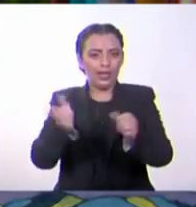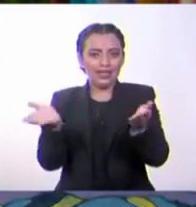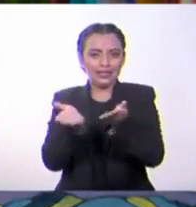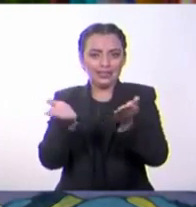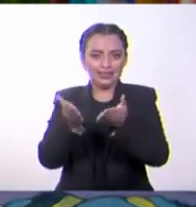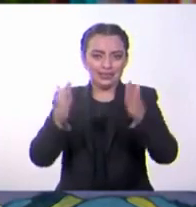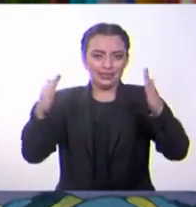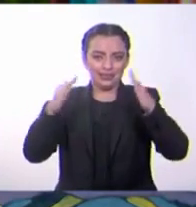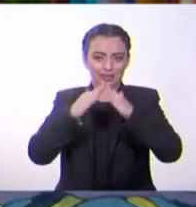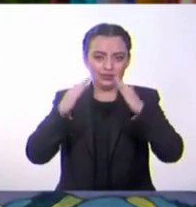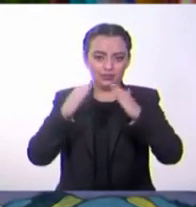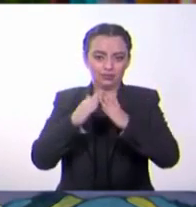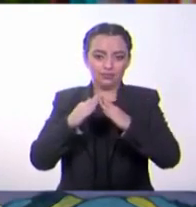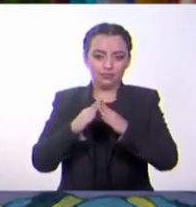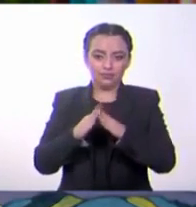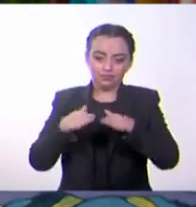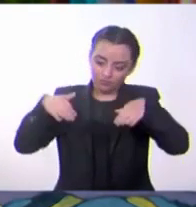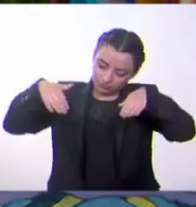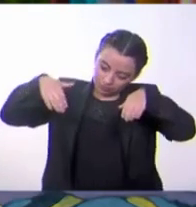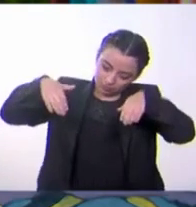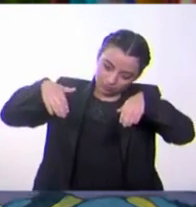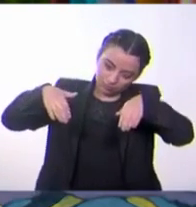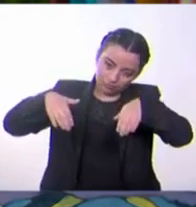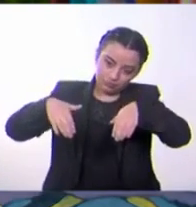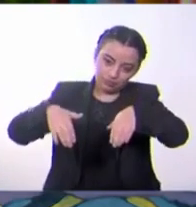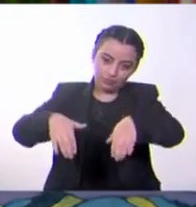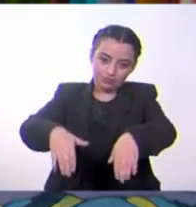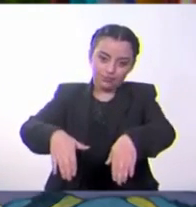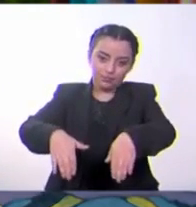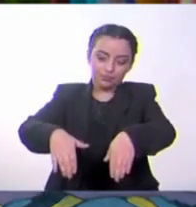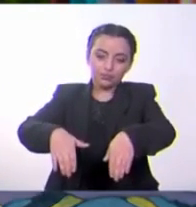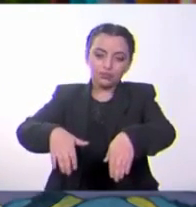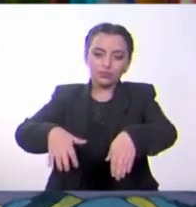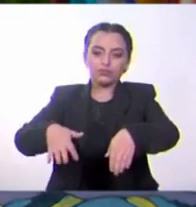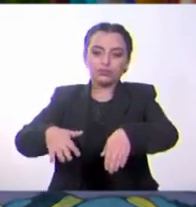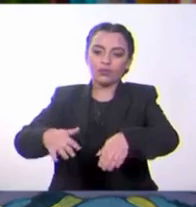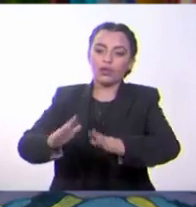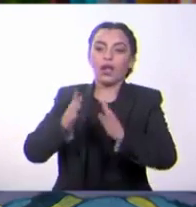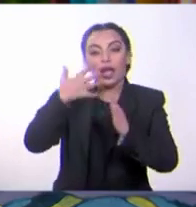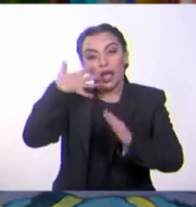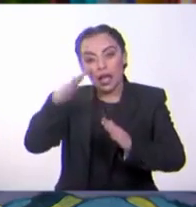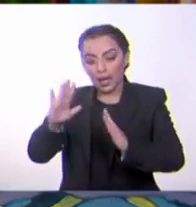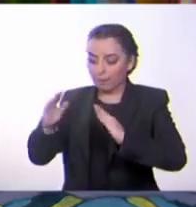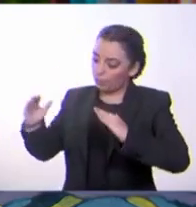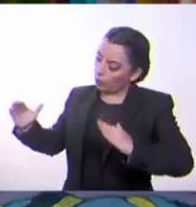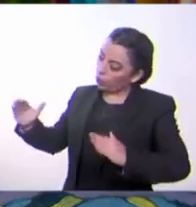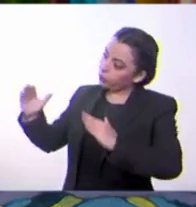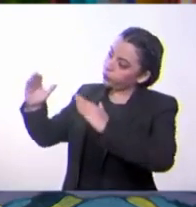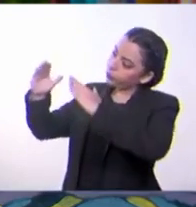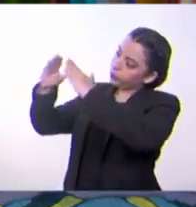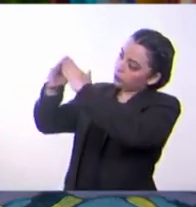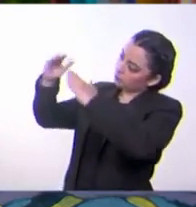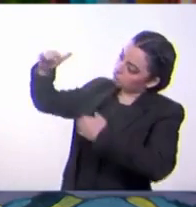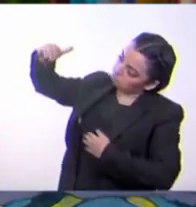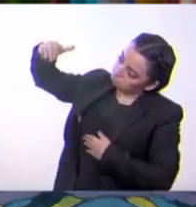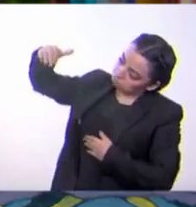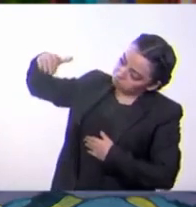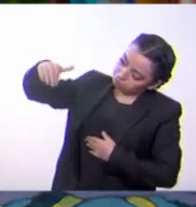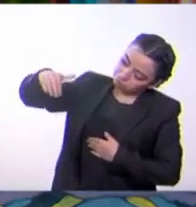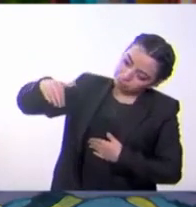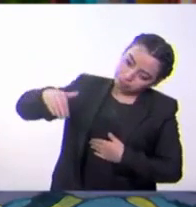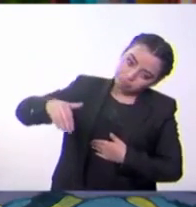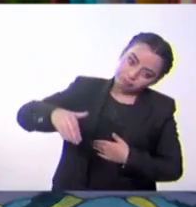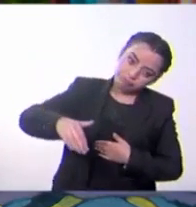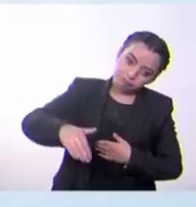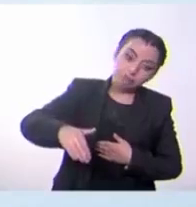las cajas Petri, estamos simulando que el suelo está en una pendiente o en un cerro o en una colina. Y ahora